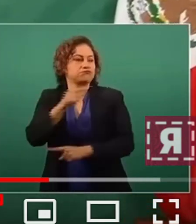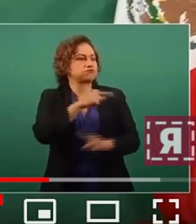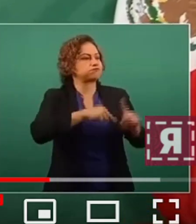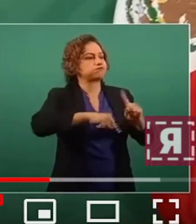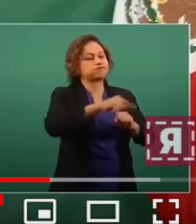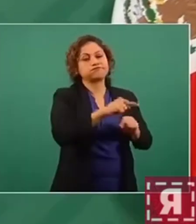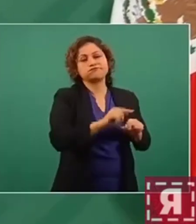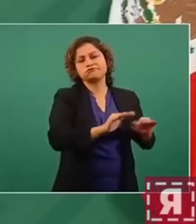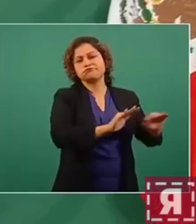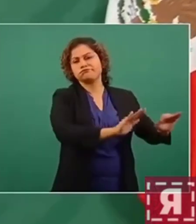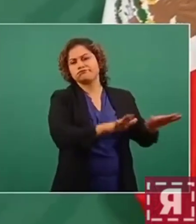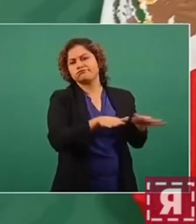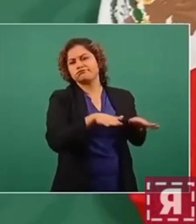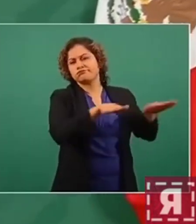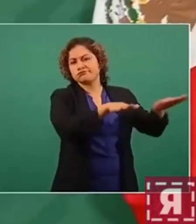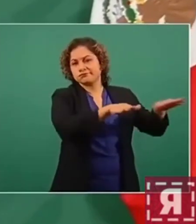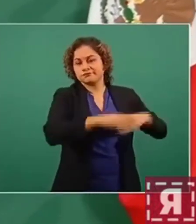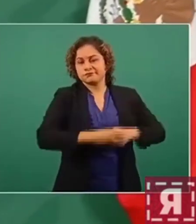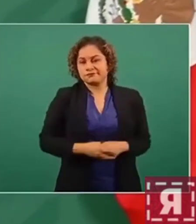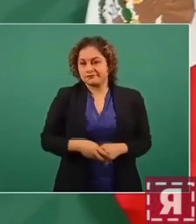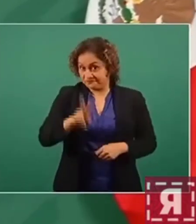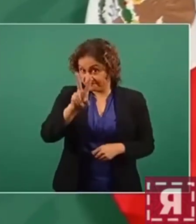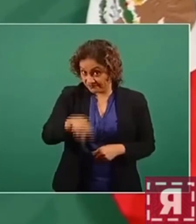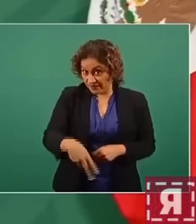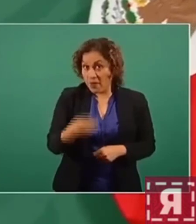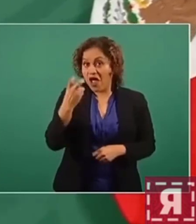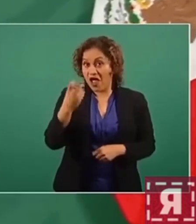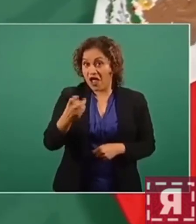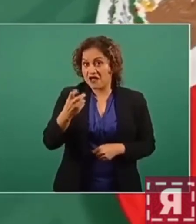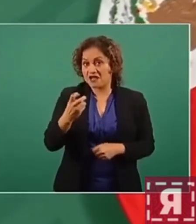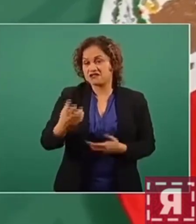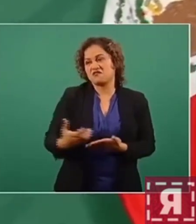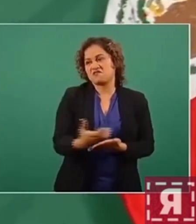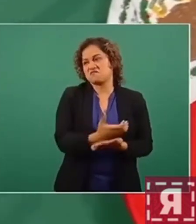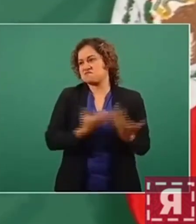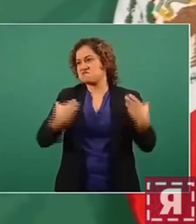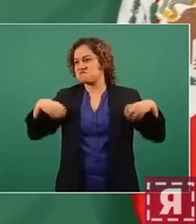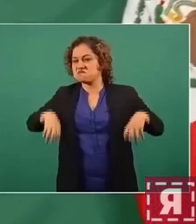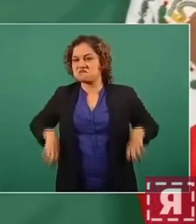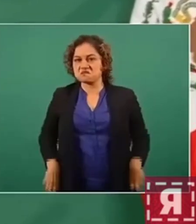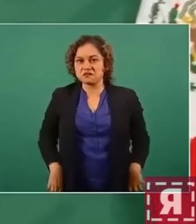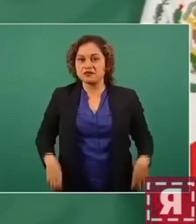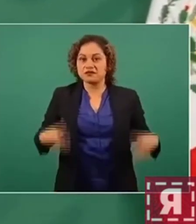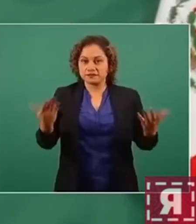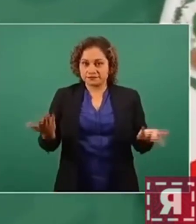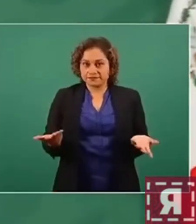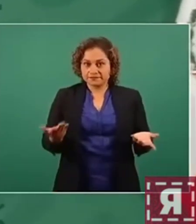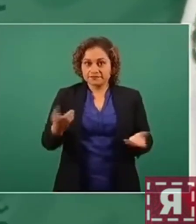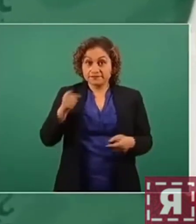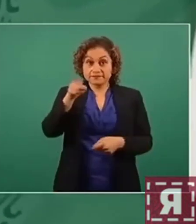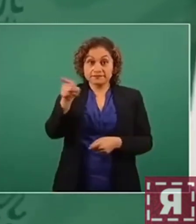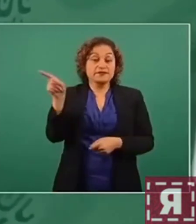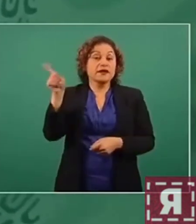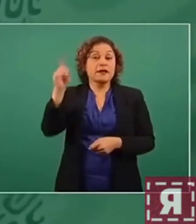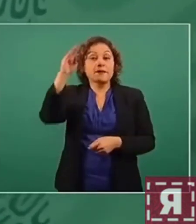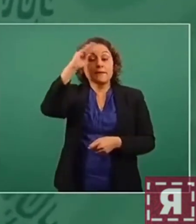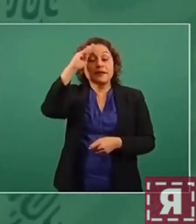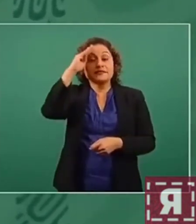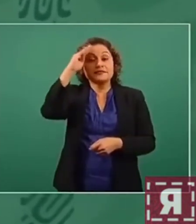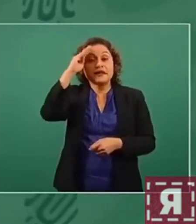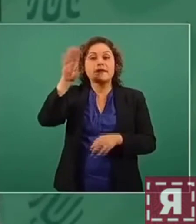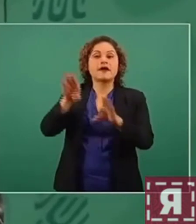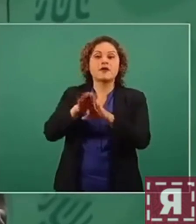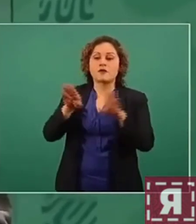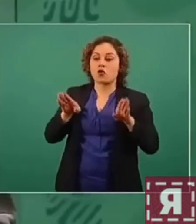Querían hacer en el actual aeropuerto, en las 600 hectáreas, una especie de Santa Fe.